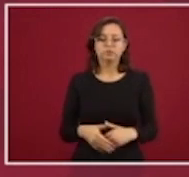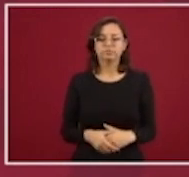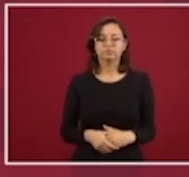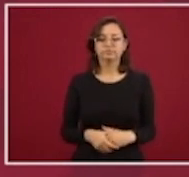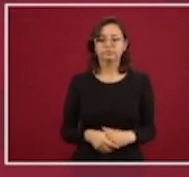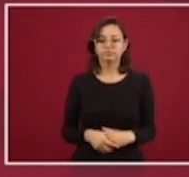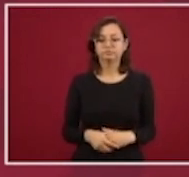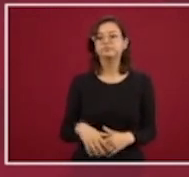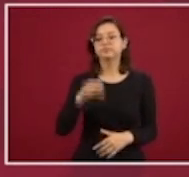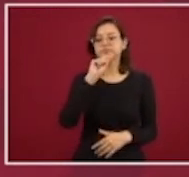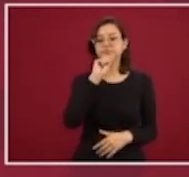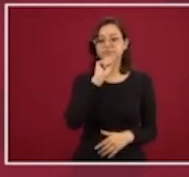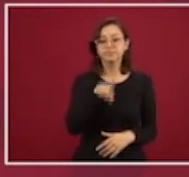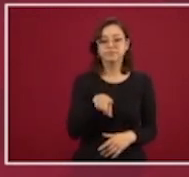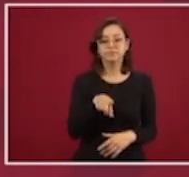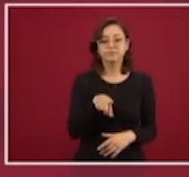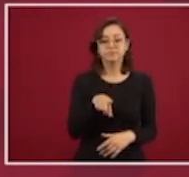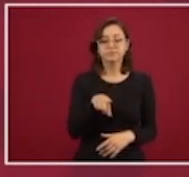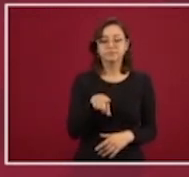y también para